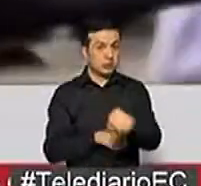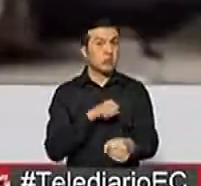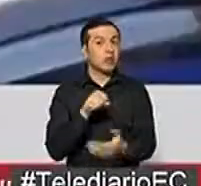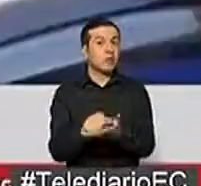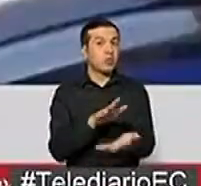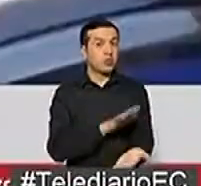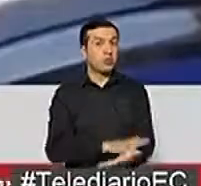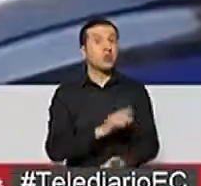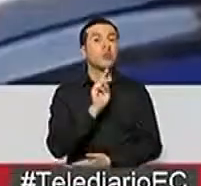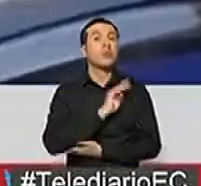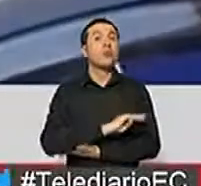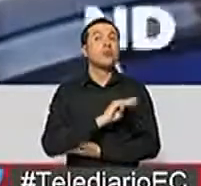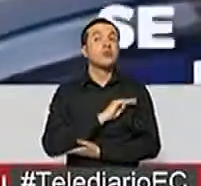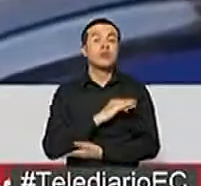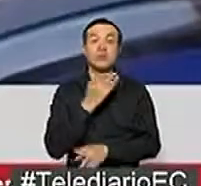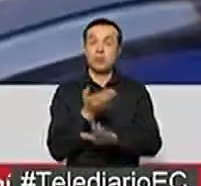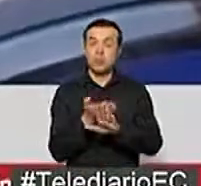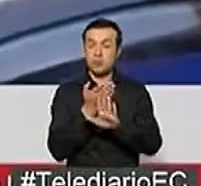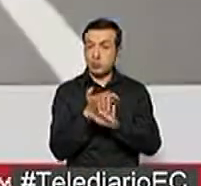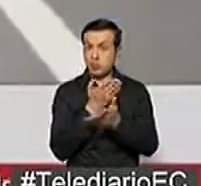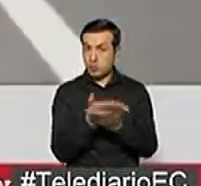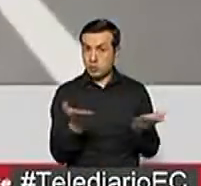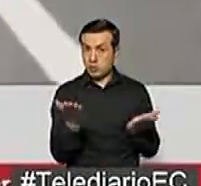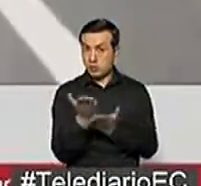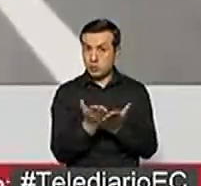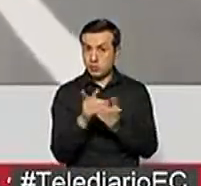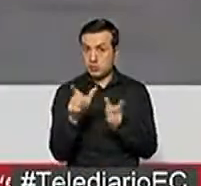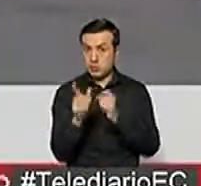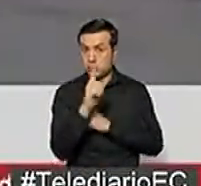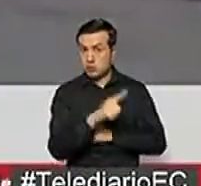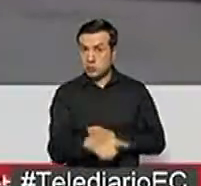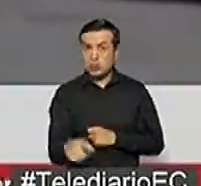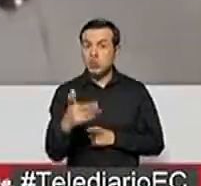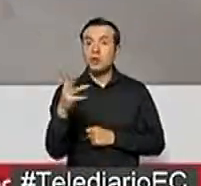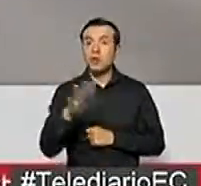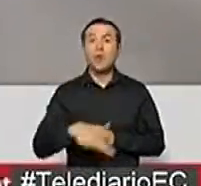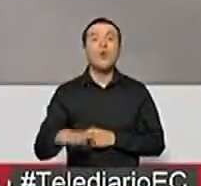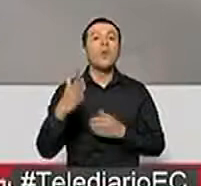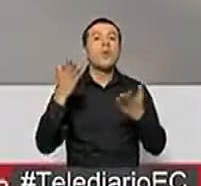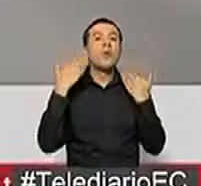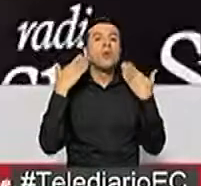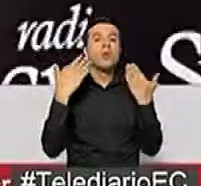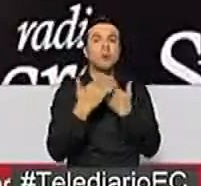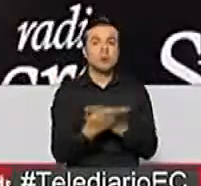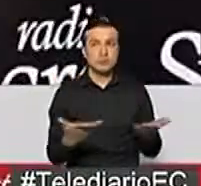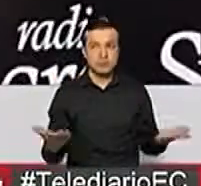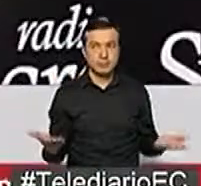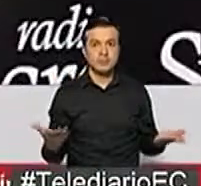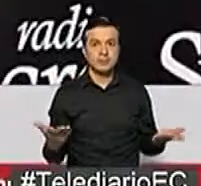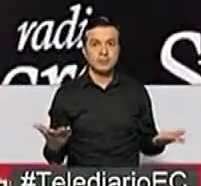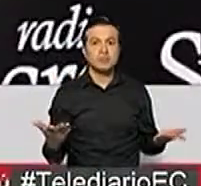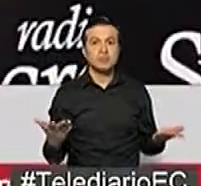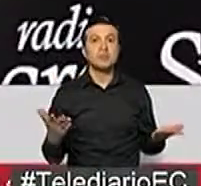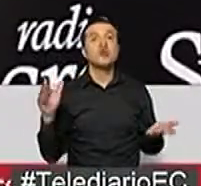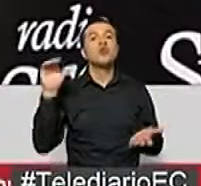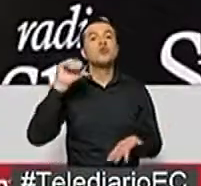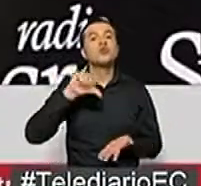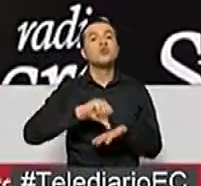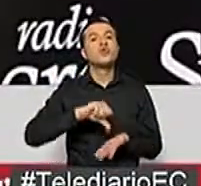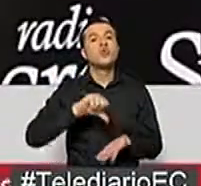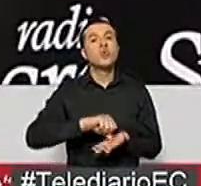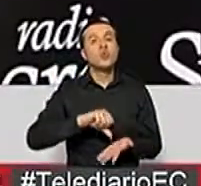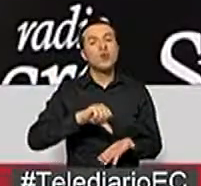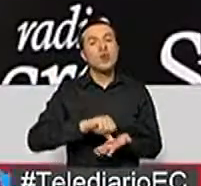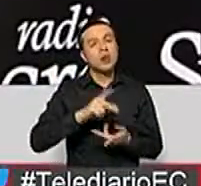proyecto municipal que ofrecerá este servicio a los usuarios en el puerto principal. Va a convertir en una ciudad